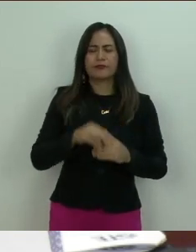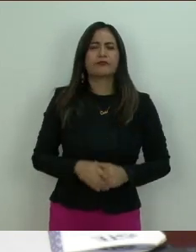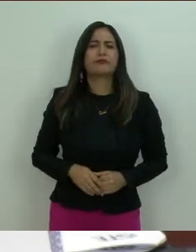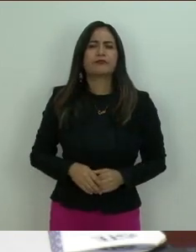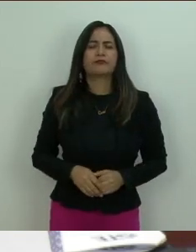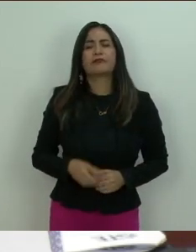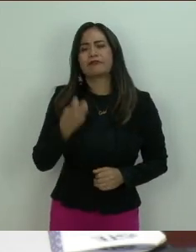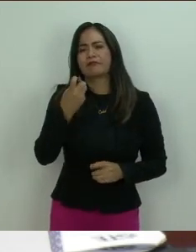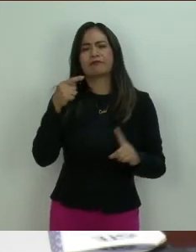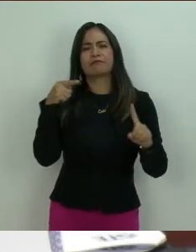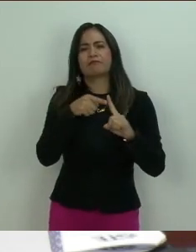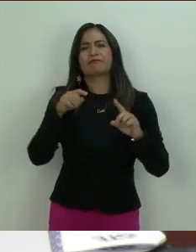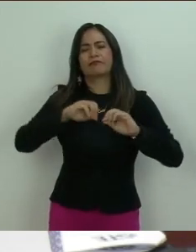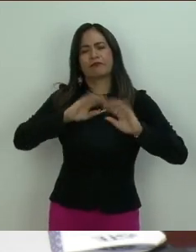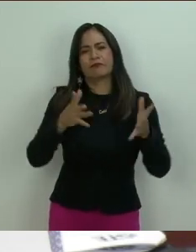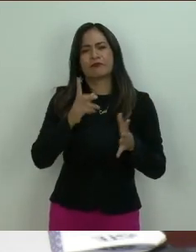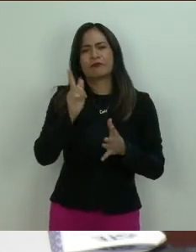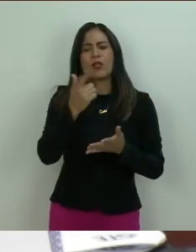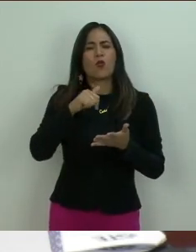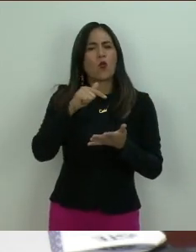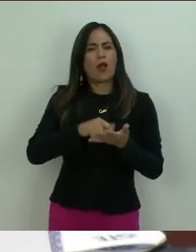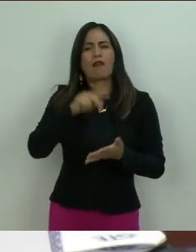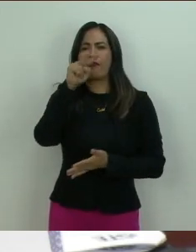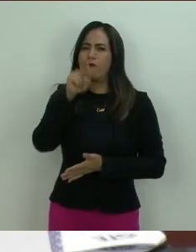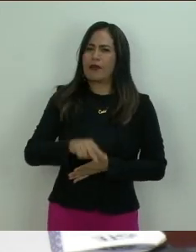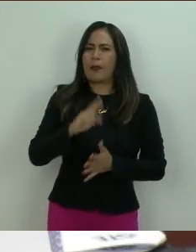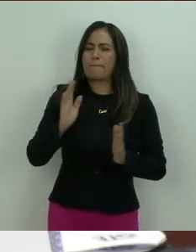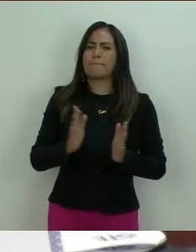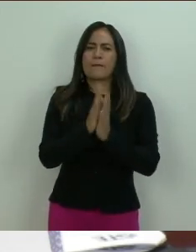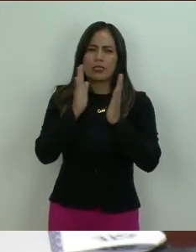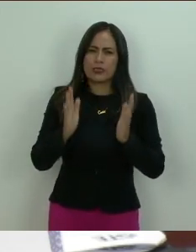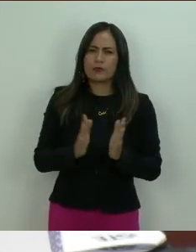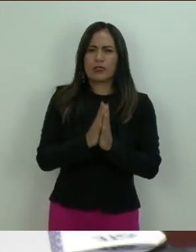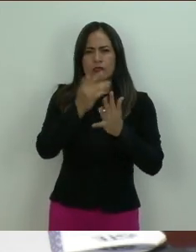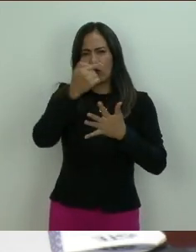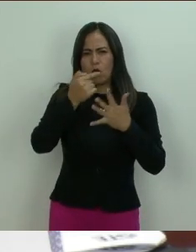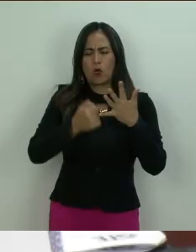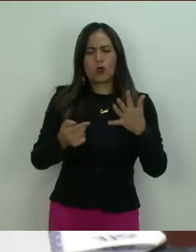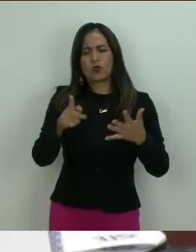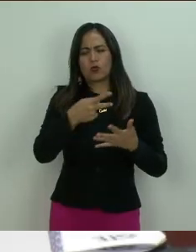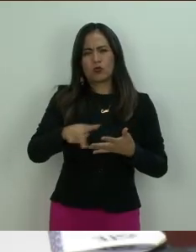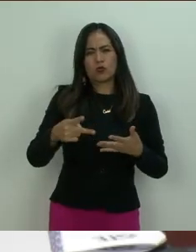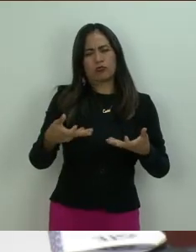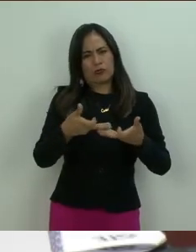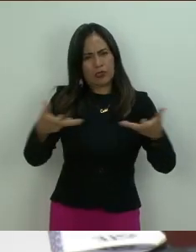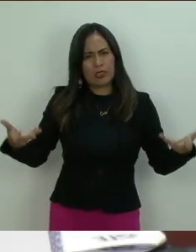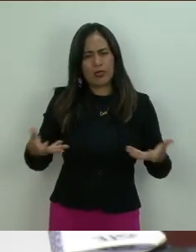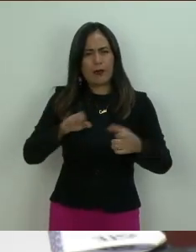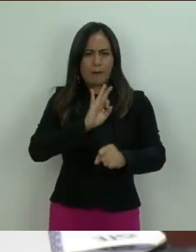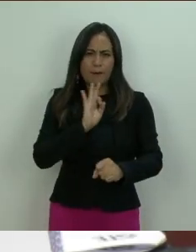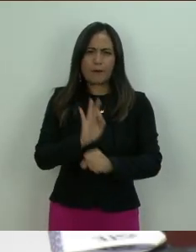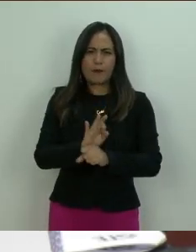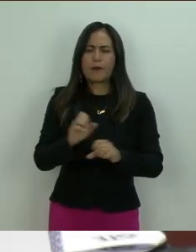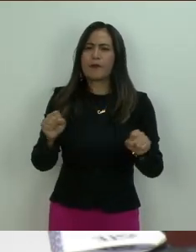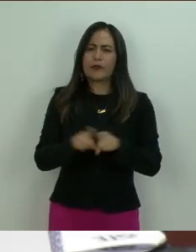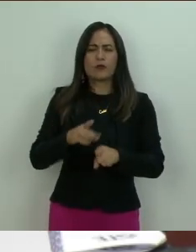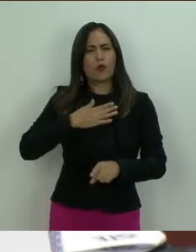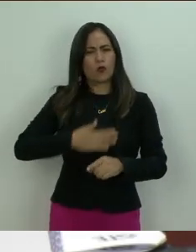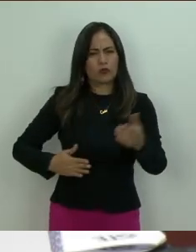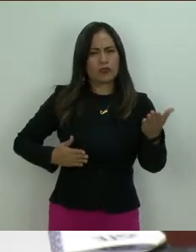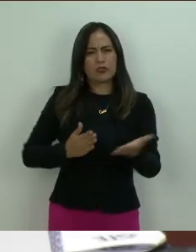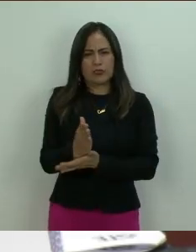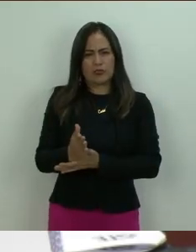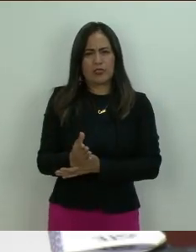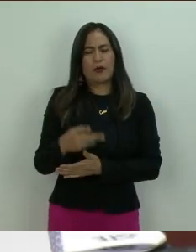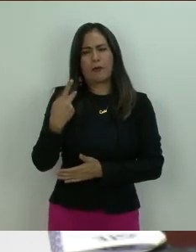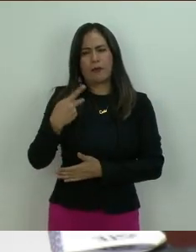es claro: asegurar espacios reales de participación, proteger sus territorios y promover el acceso a la justicia desde